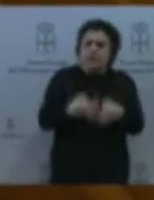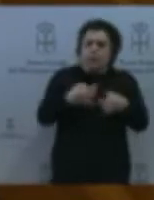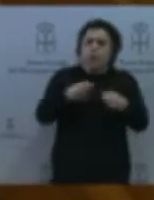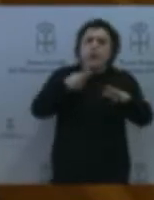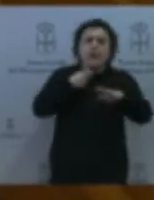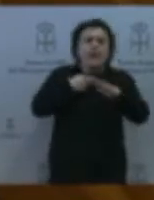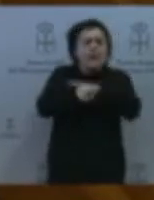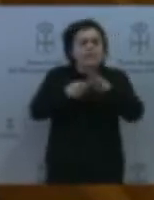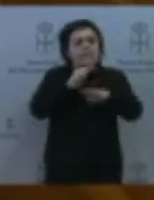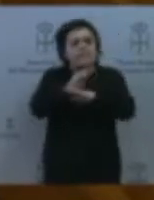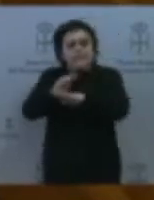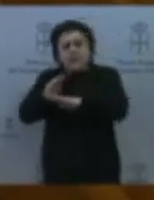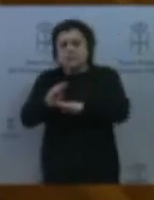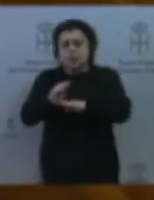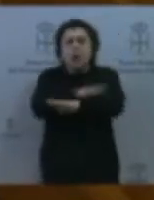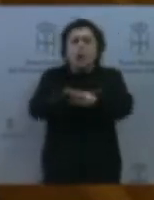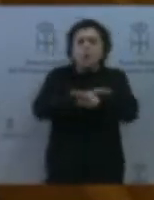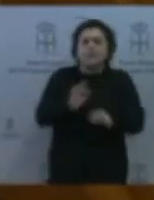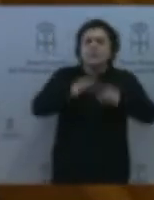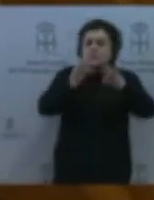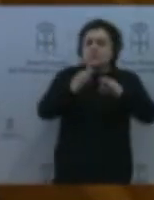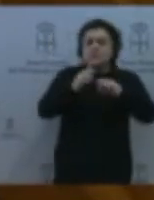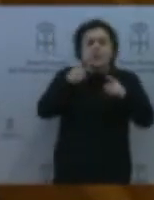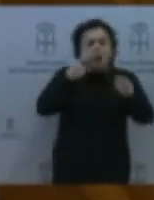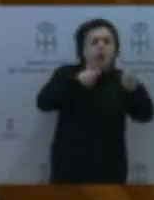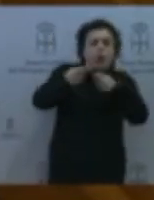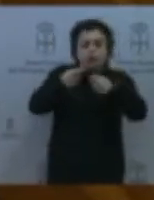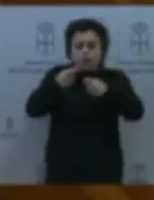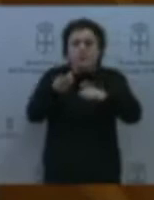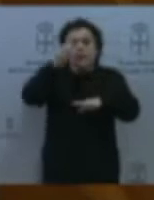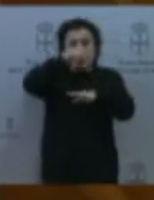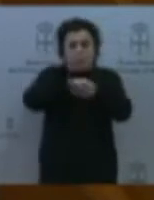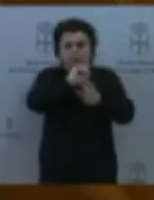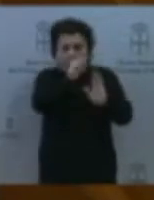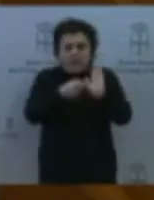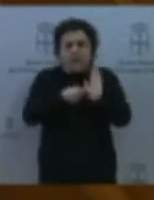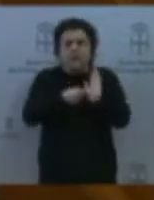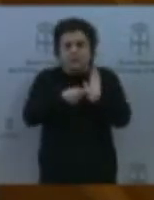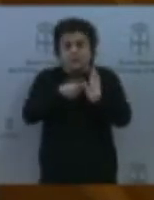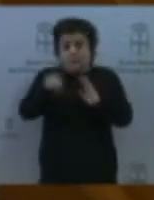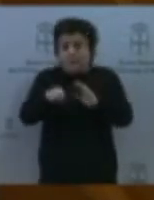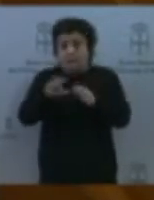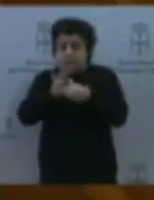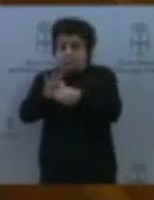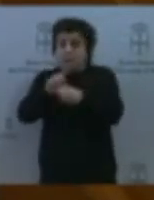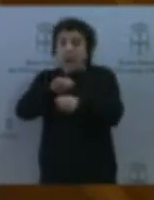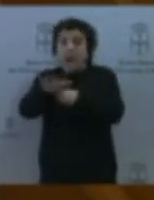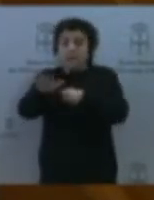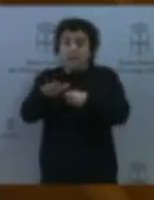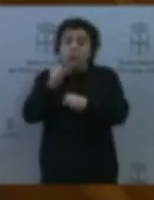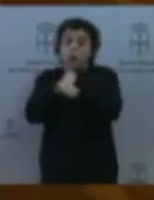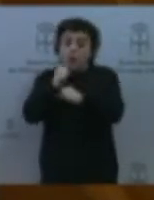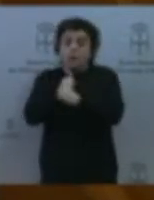legalidad vigente, también en materia laboral. Pero permítame que lo diga alto y claro, no solo nos alegramos de la llegada de esta